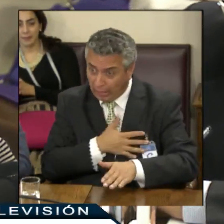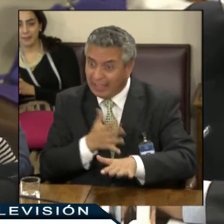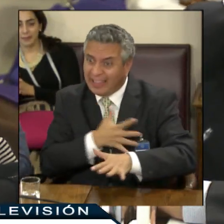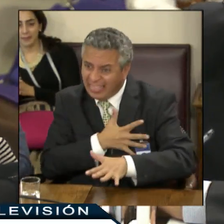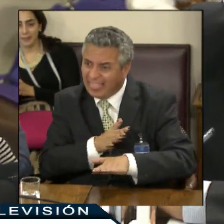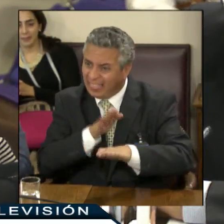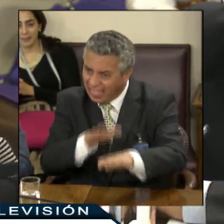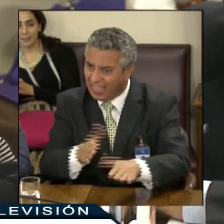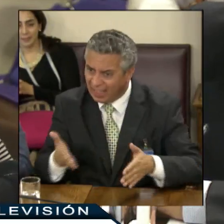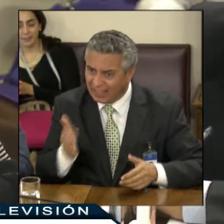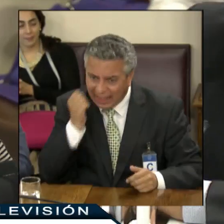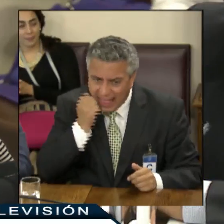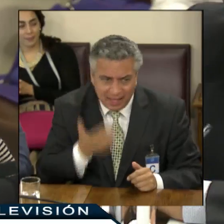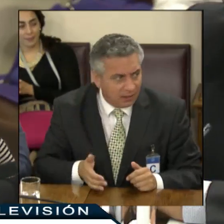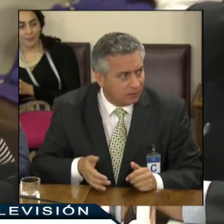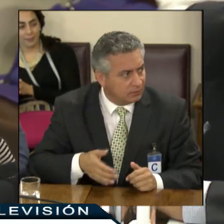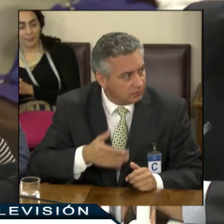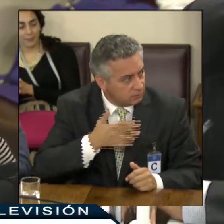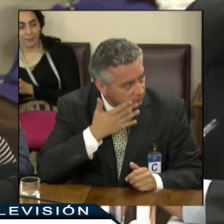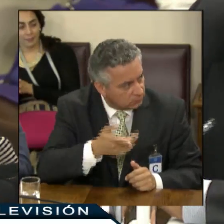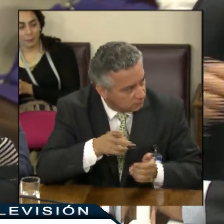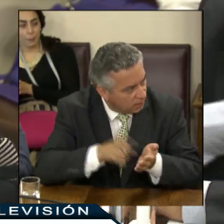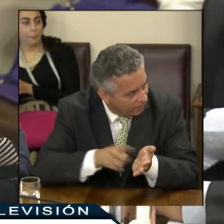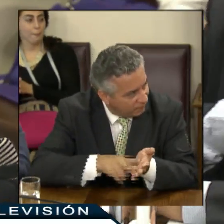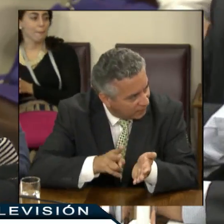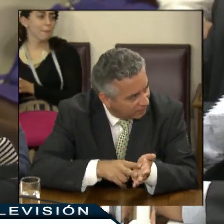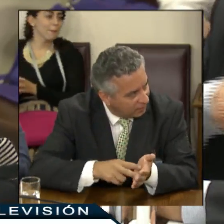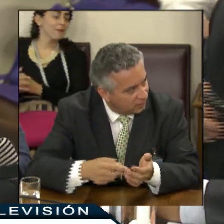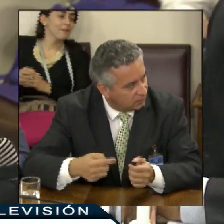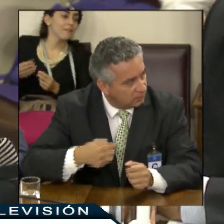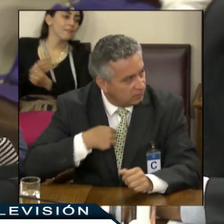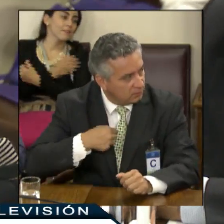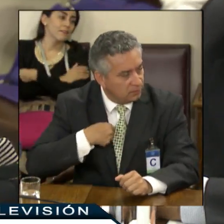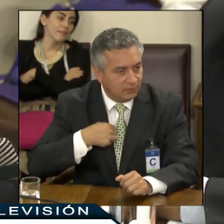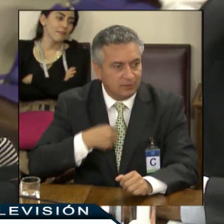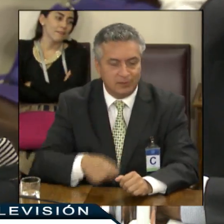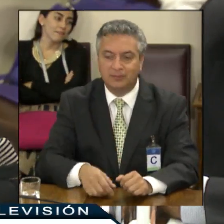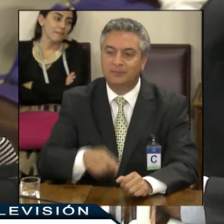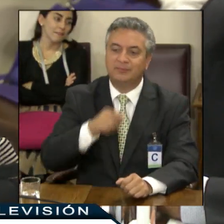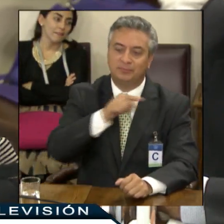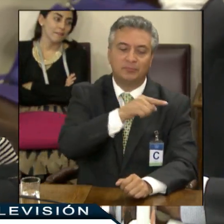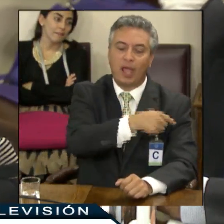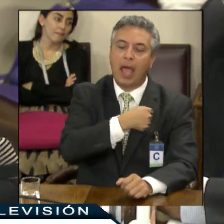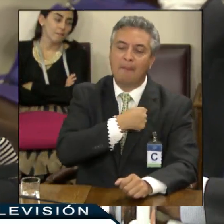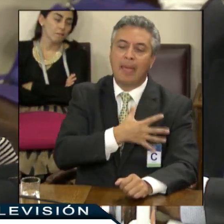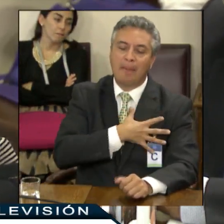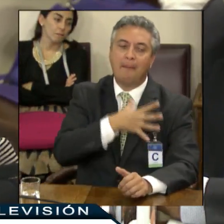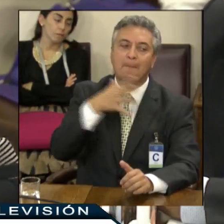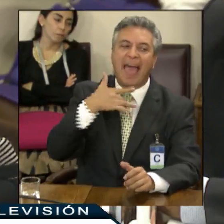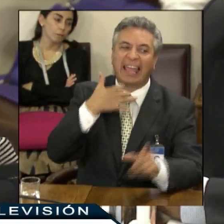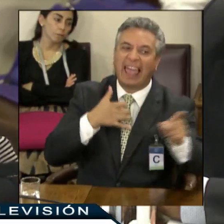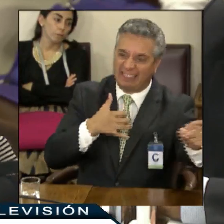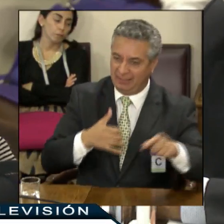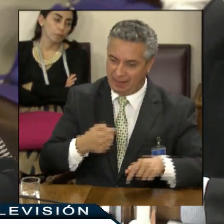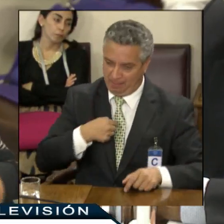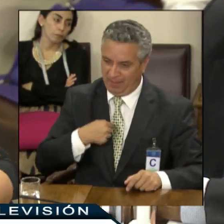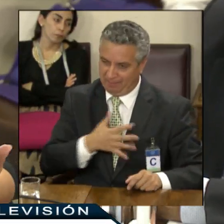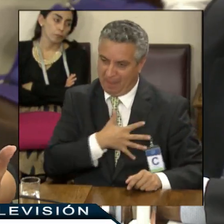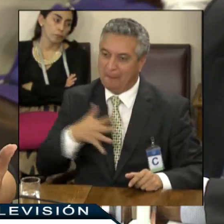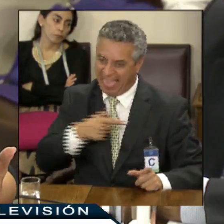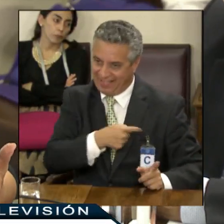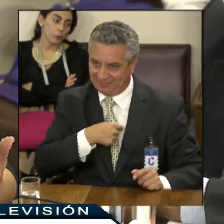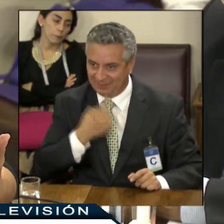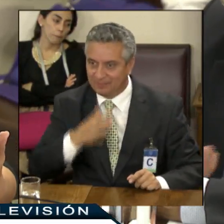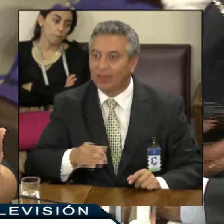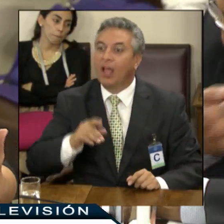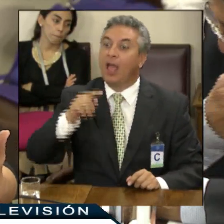y y y bueno por qué no dejamos si es verdad Entonces yo le tengo a él yo lo quiero Ah yo lo quiero le tengo tremendo cariño y tiene